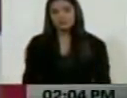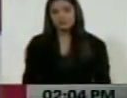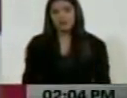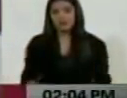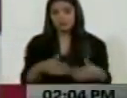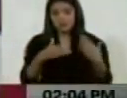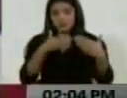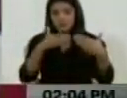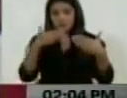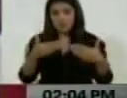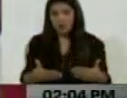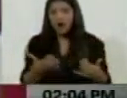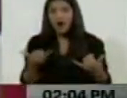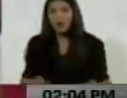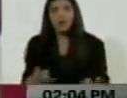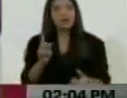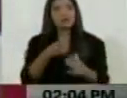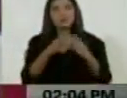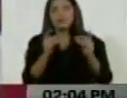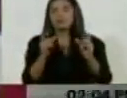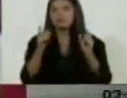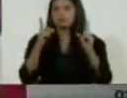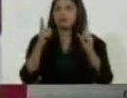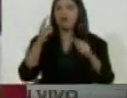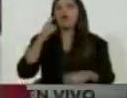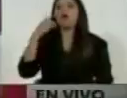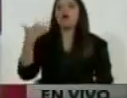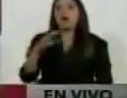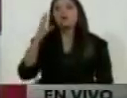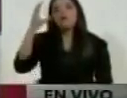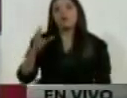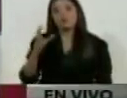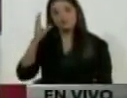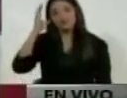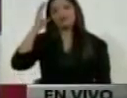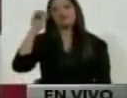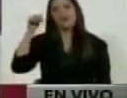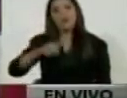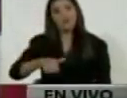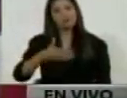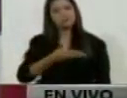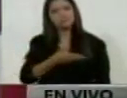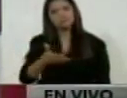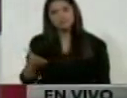proceso, todos despertaron, adquirieron una gran conciencia y hoy son